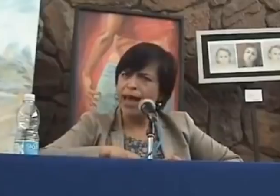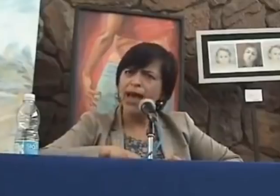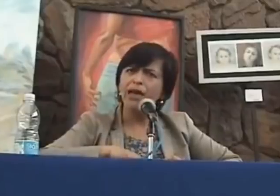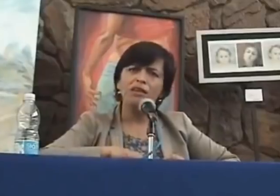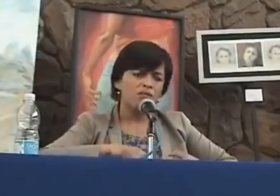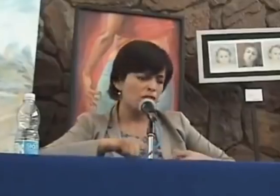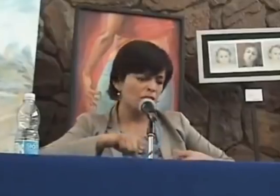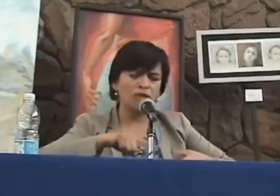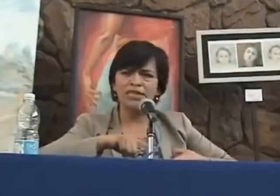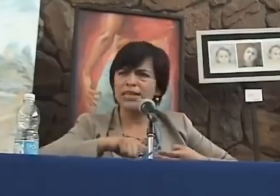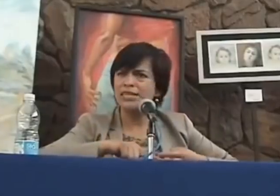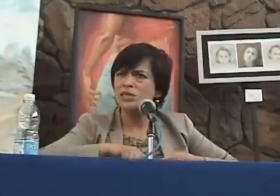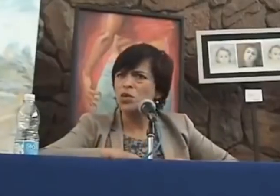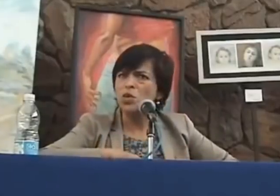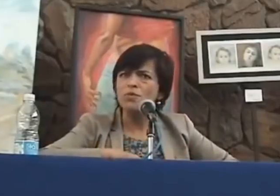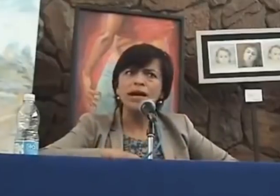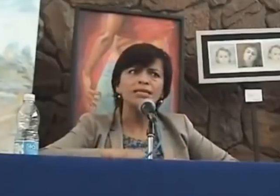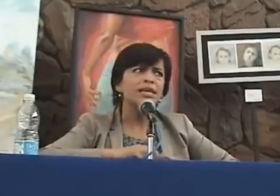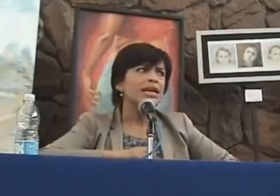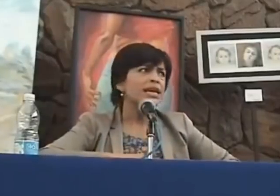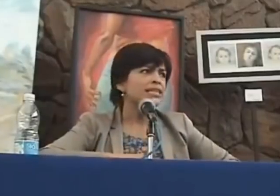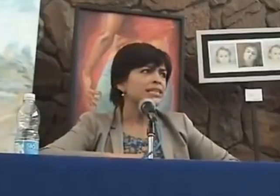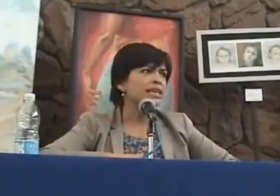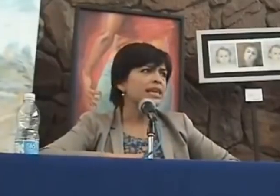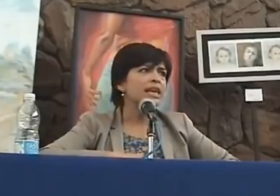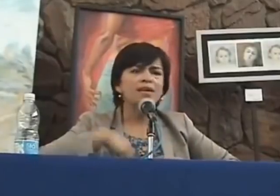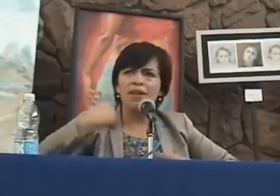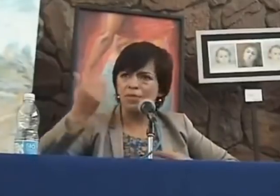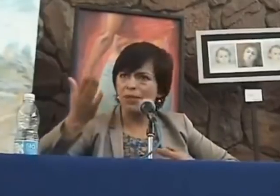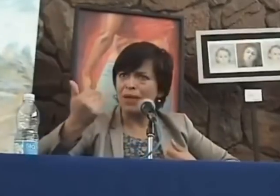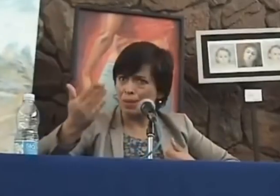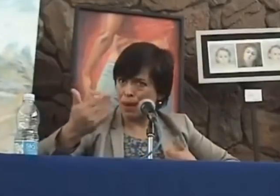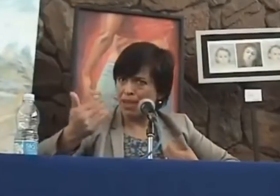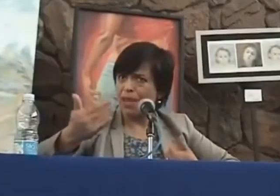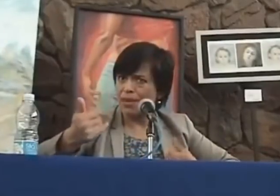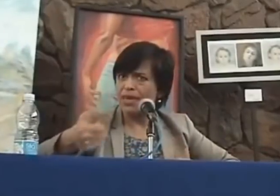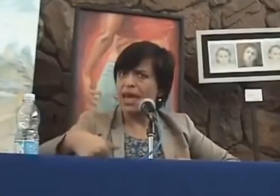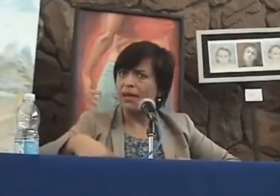de la propiedad, fui a bosques de las lomas,